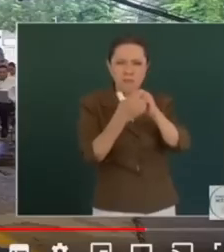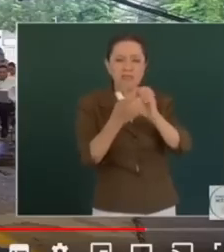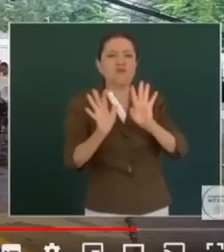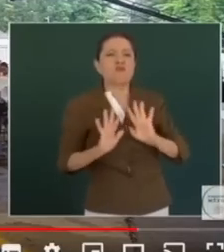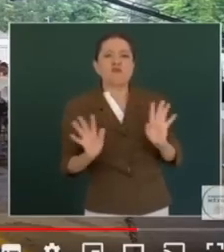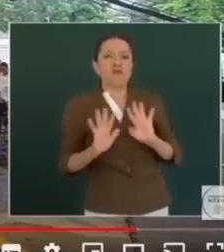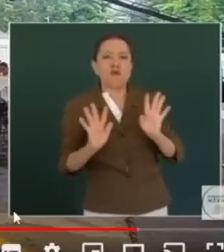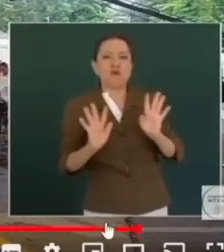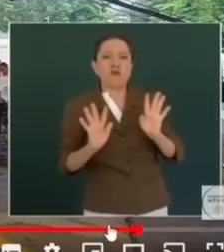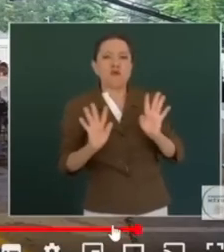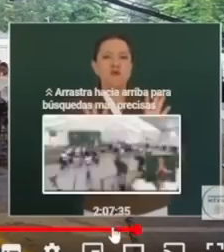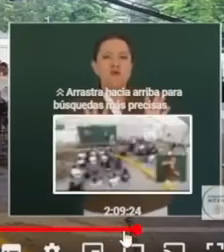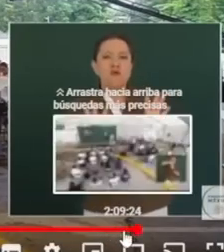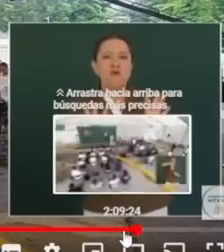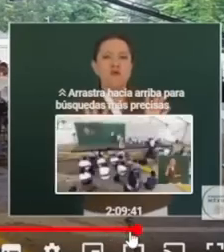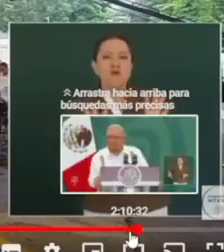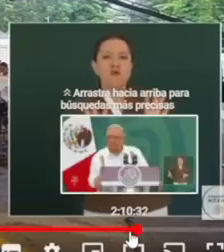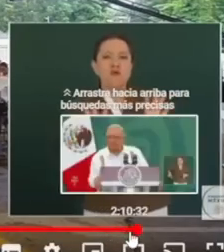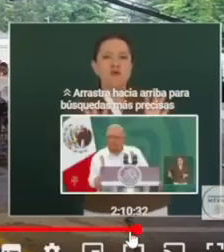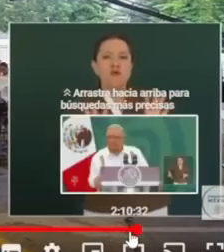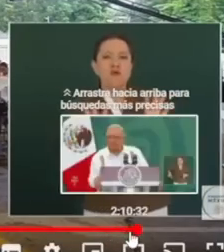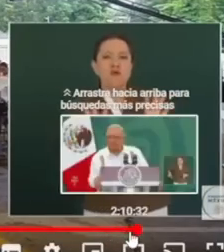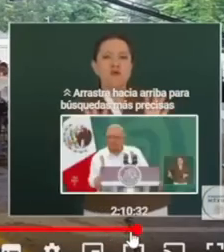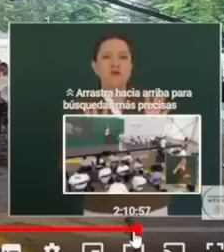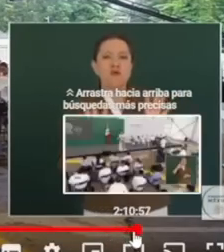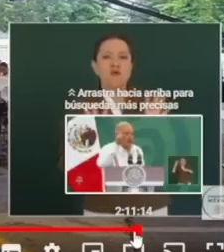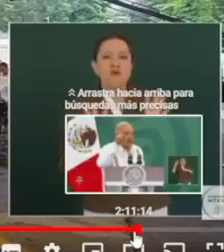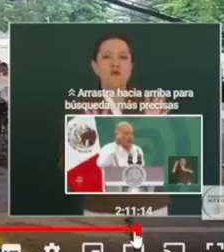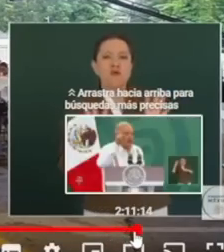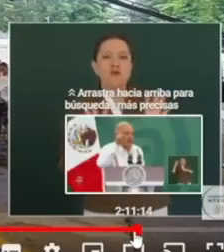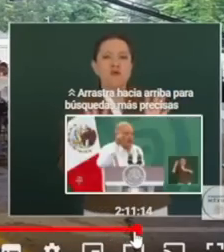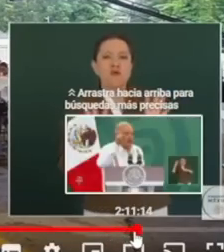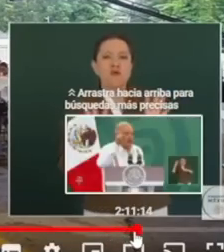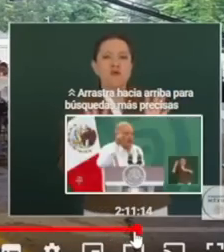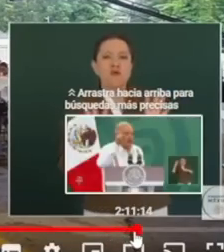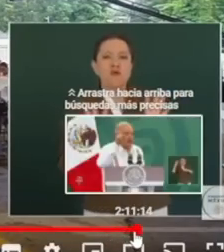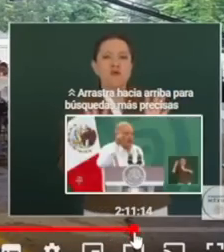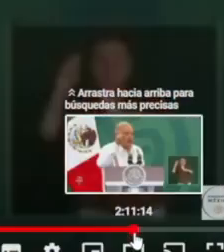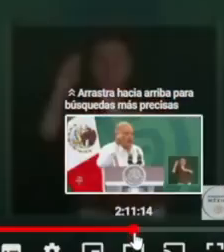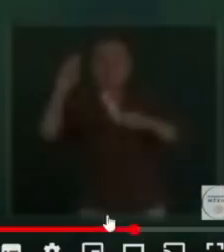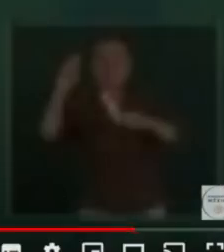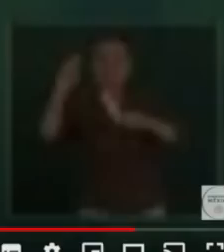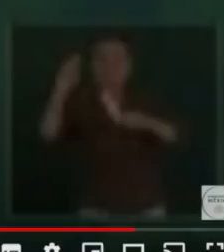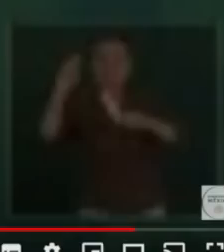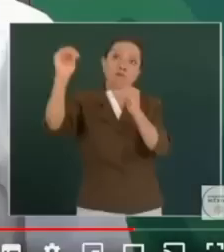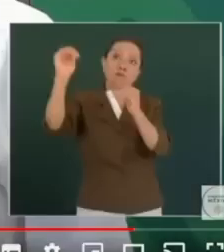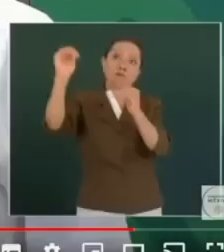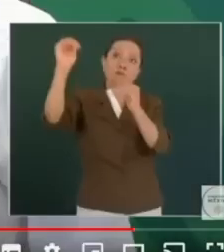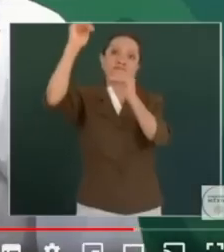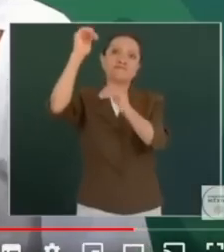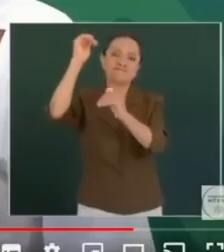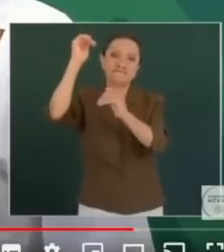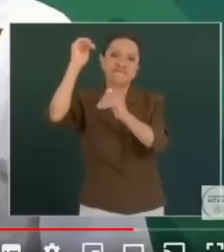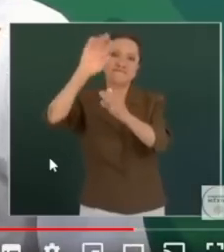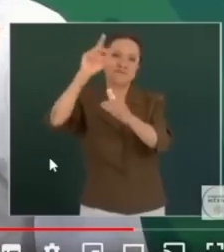del pueblo de México. Y veamos qué fue lo que dijo el presidente de la República, que no aguantó ningún